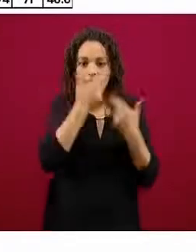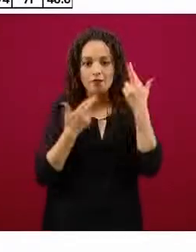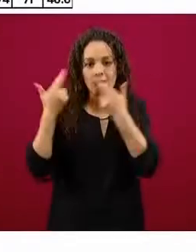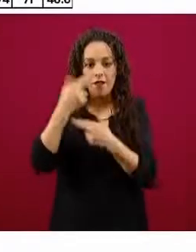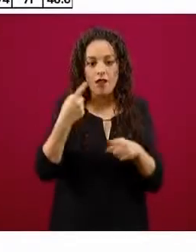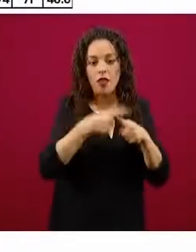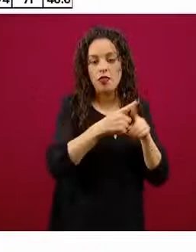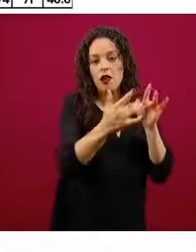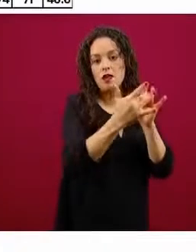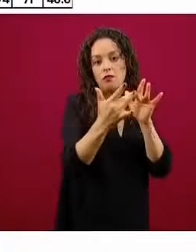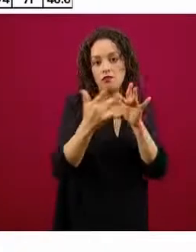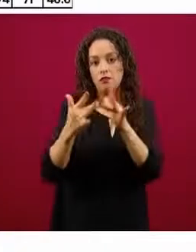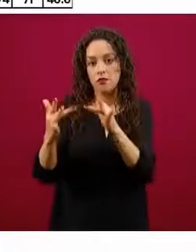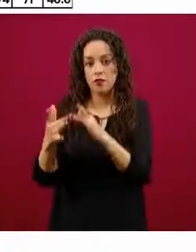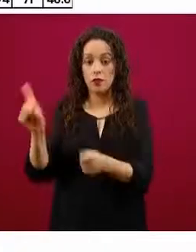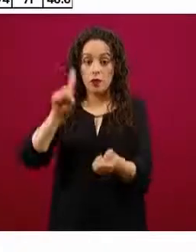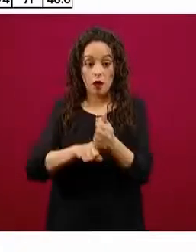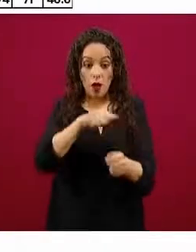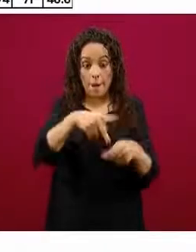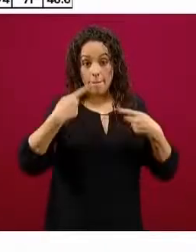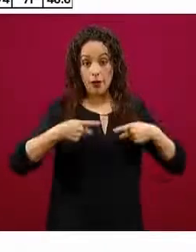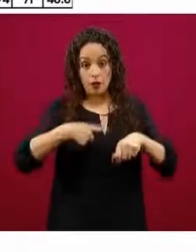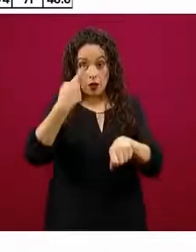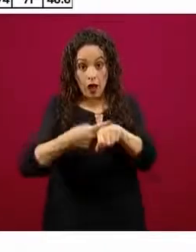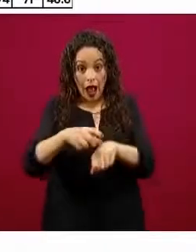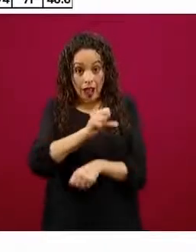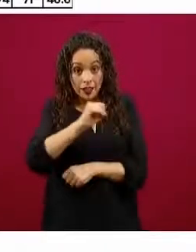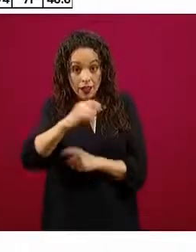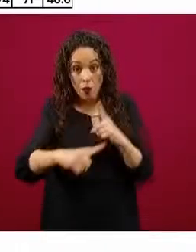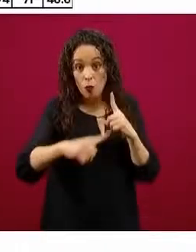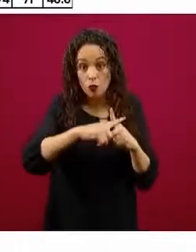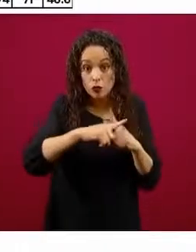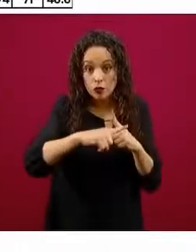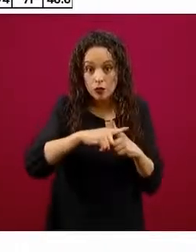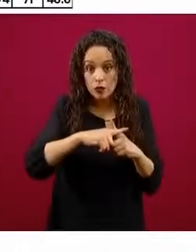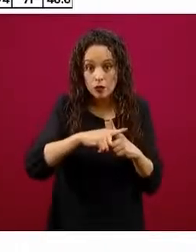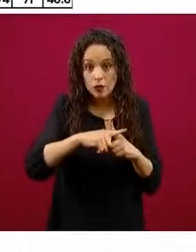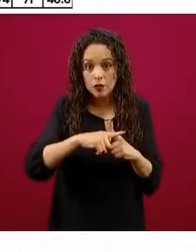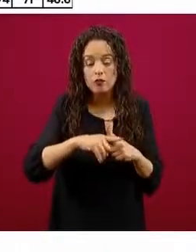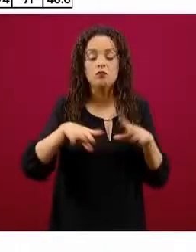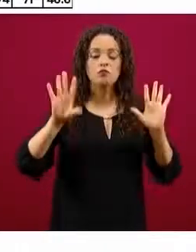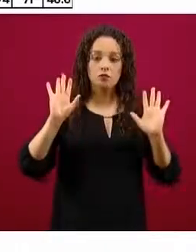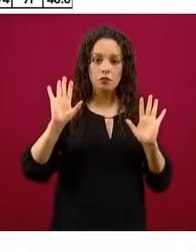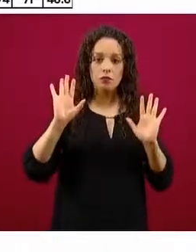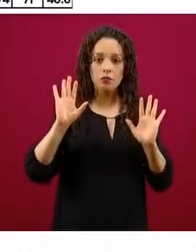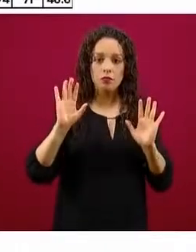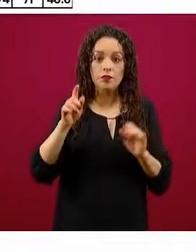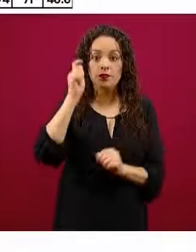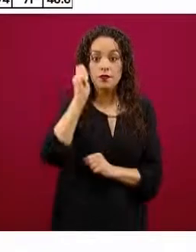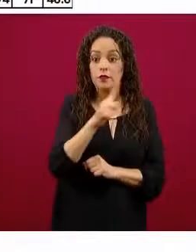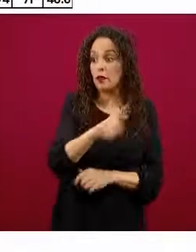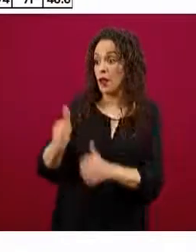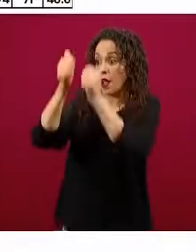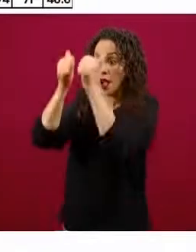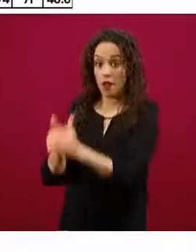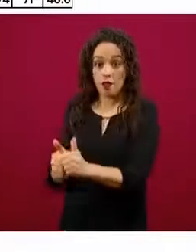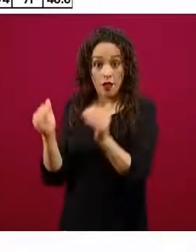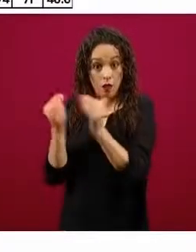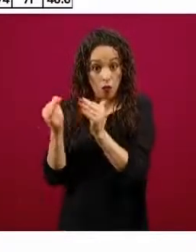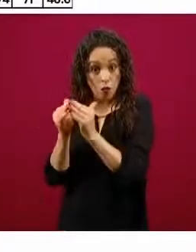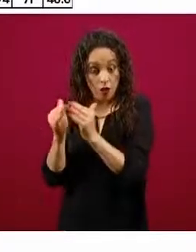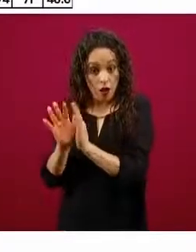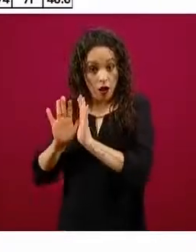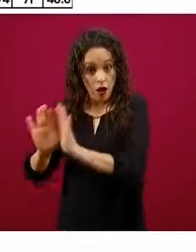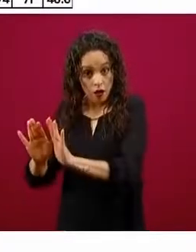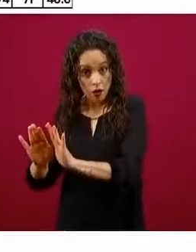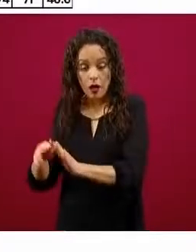que nos llegue el resultado de un paciente positivo, ya lo mandamos, si lo manejamos de manera ambulatoria, lo mandamos y con todas